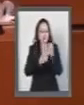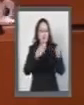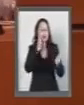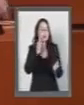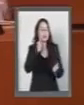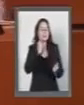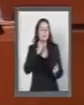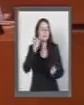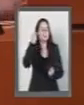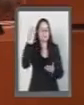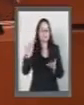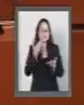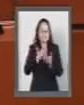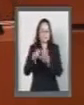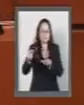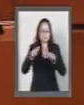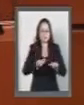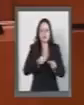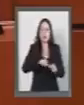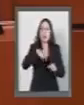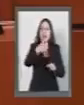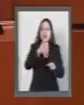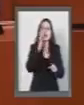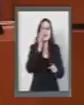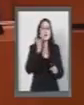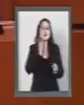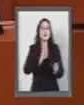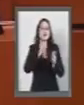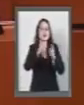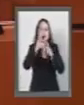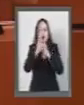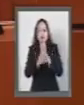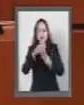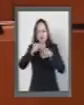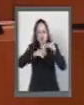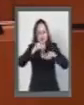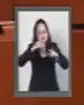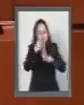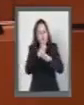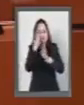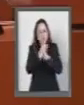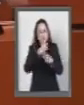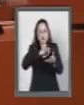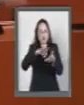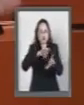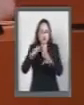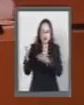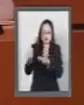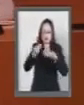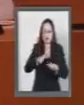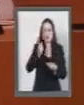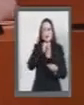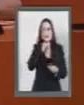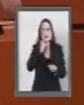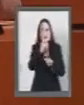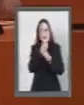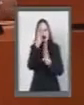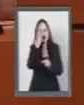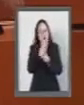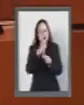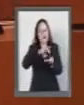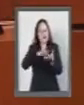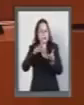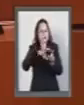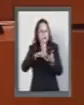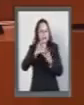iniciativa. Fue a la Cámara de Diputados, entró a comisiones, primera lectura, segunda lectura. Llegó al Senado, primera lectura, segunda